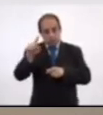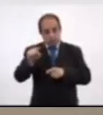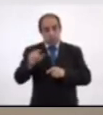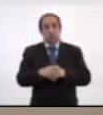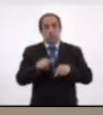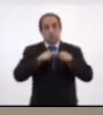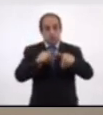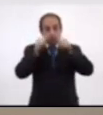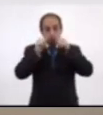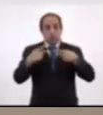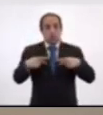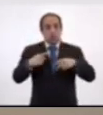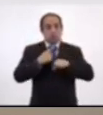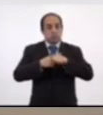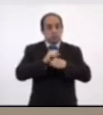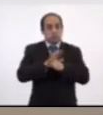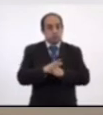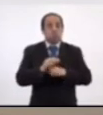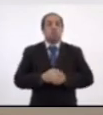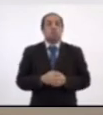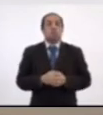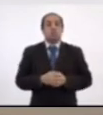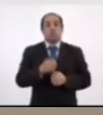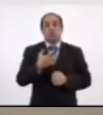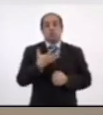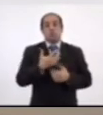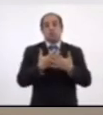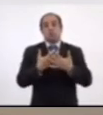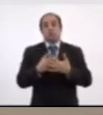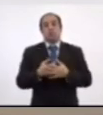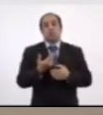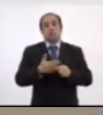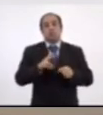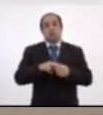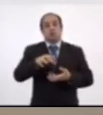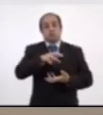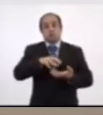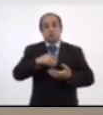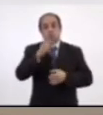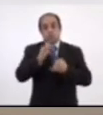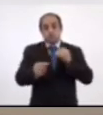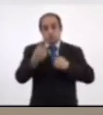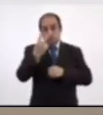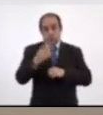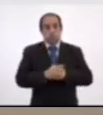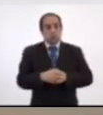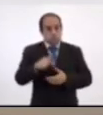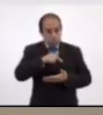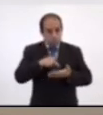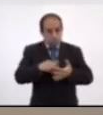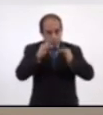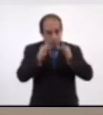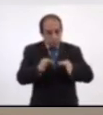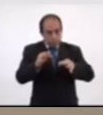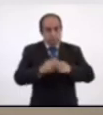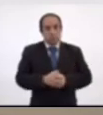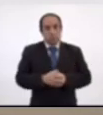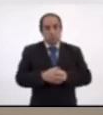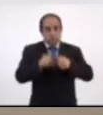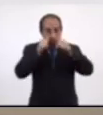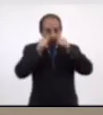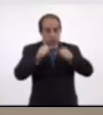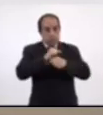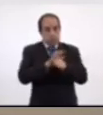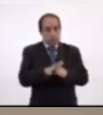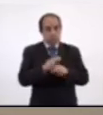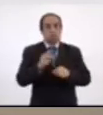dejando esa reserva en los hospitales híbridos y en estos dos últimos casos en unidades que son específicamente para COVID.